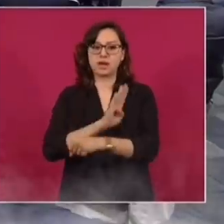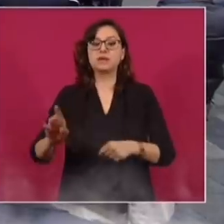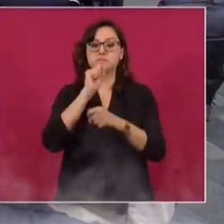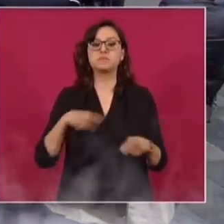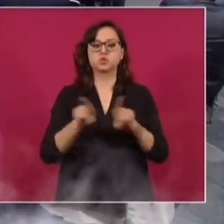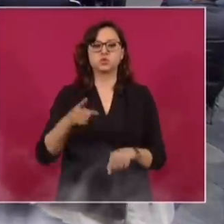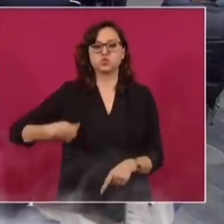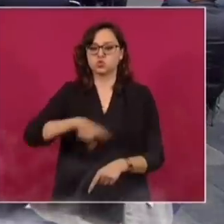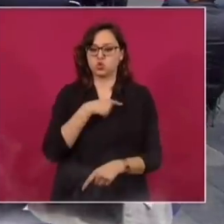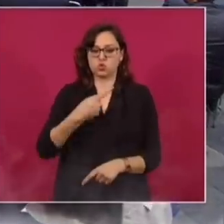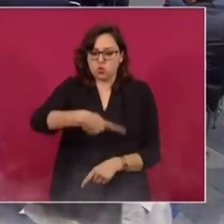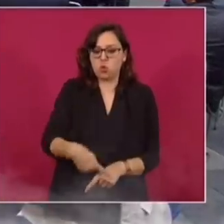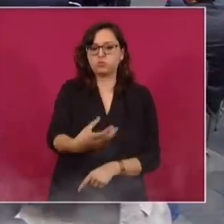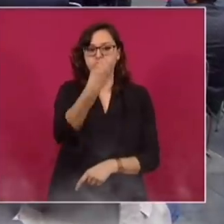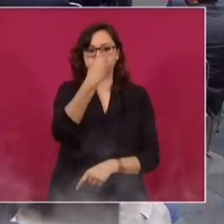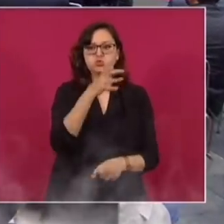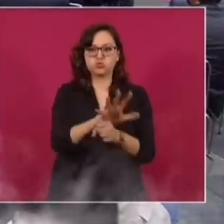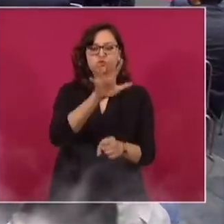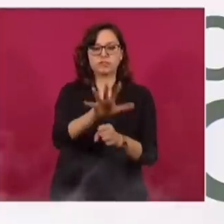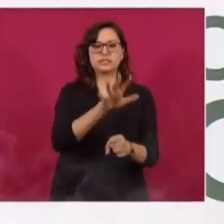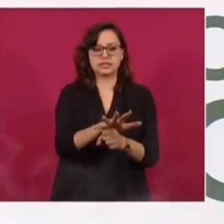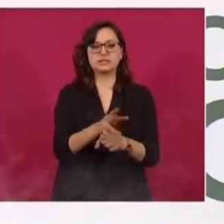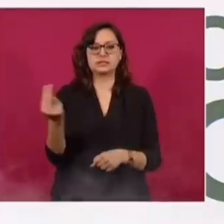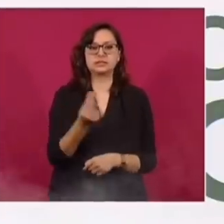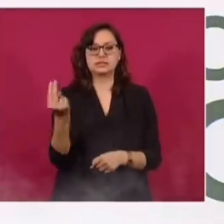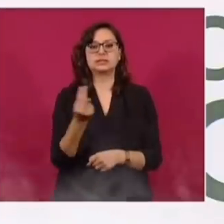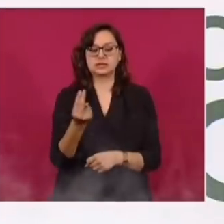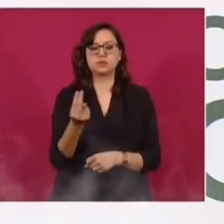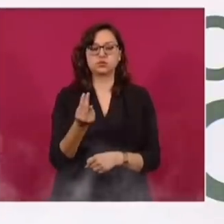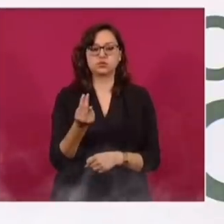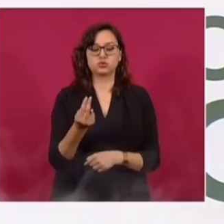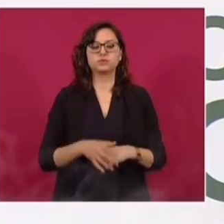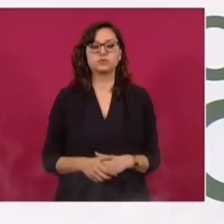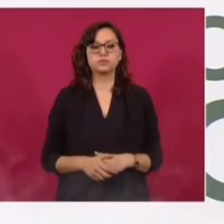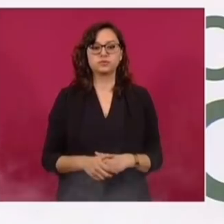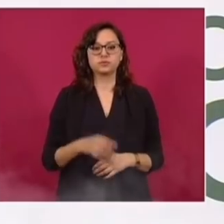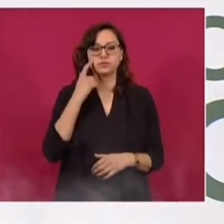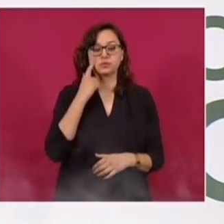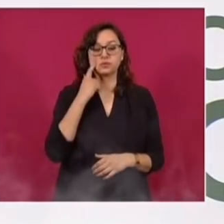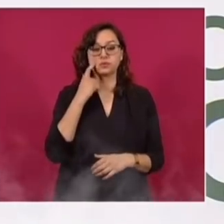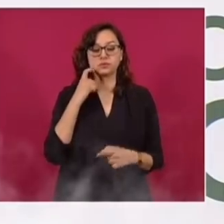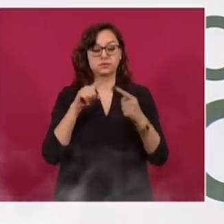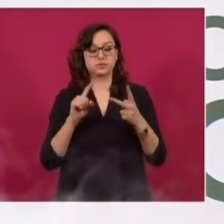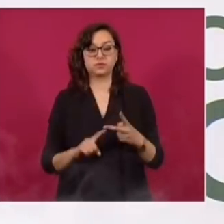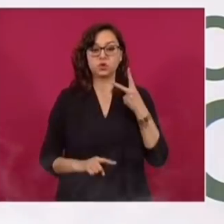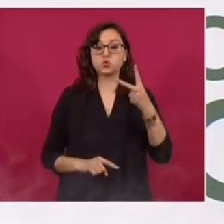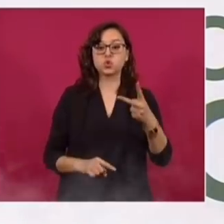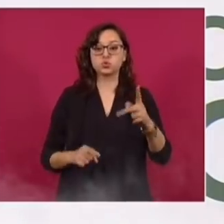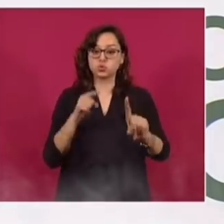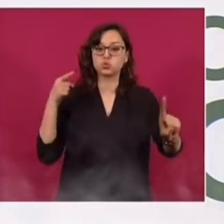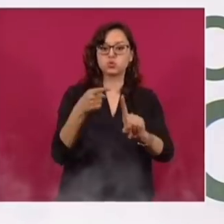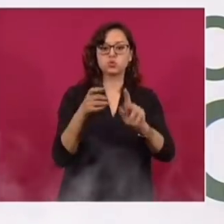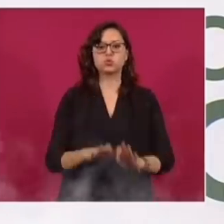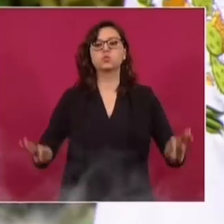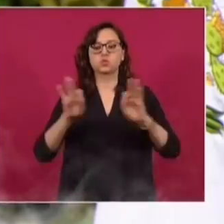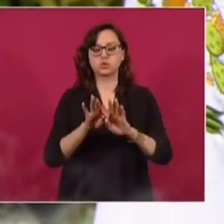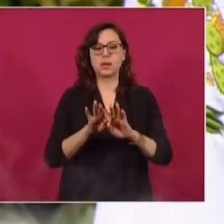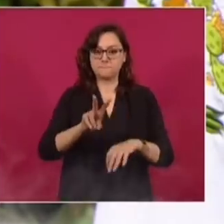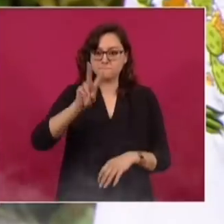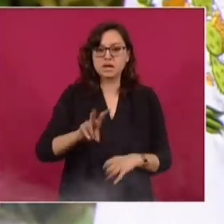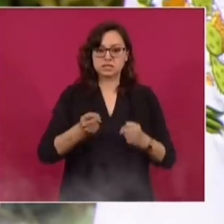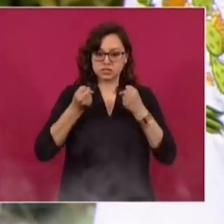de ser autosuficientes en producción de alimentos hay 2 los objetivos fundamentales para garantizar